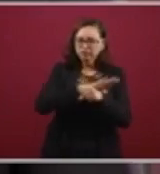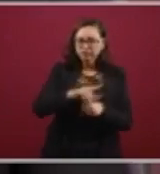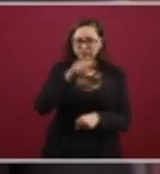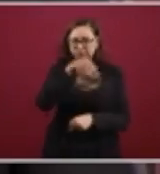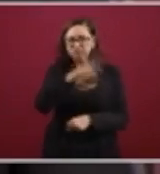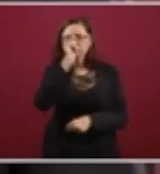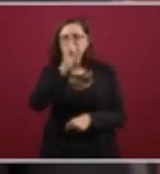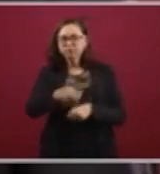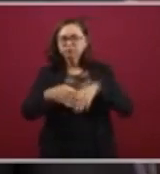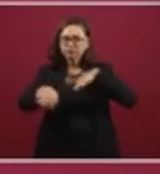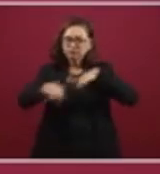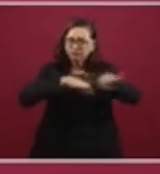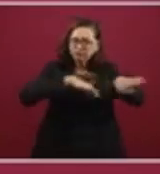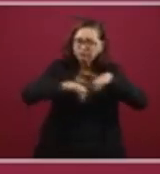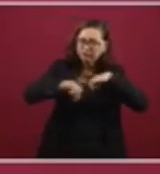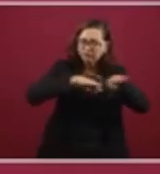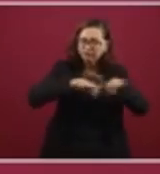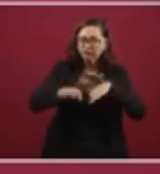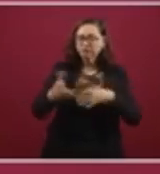es